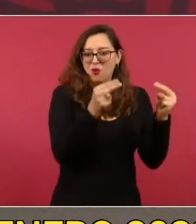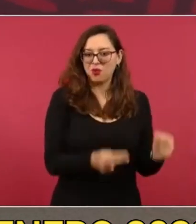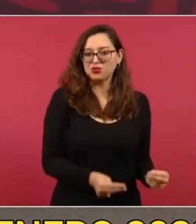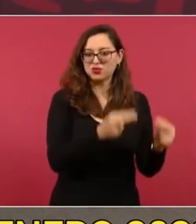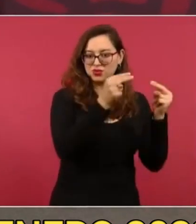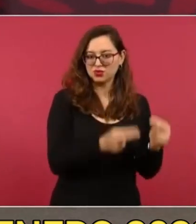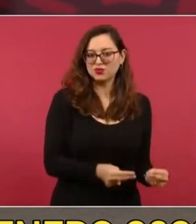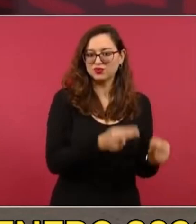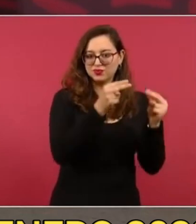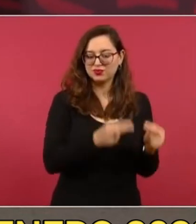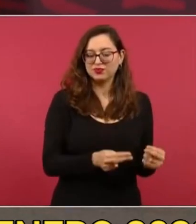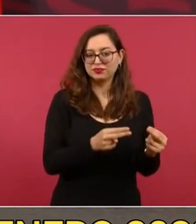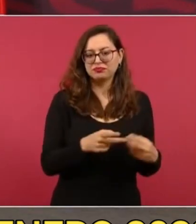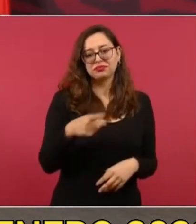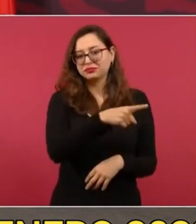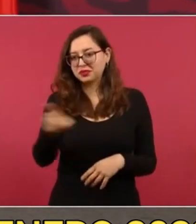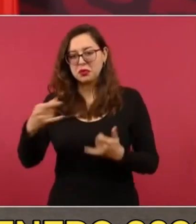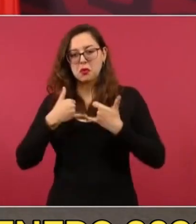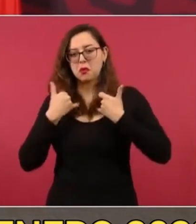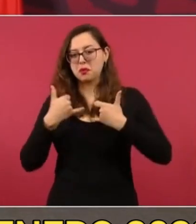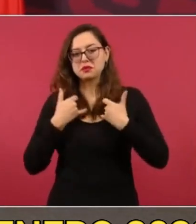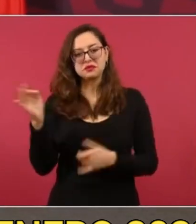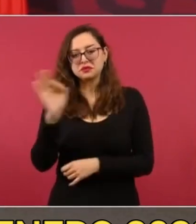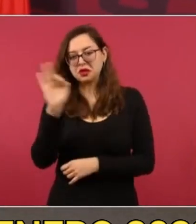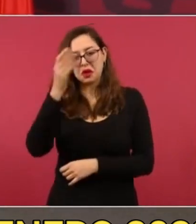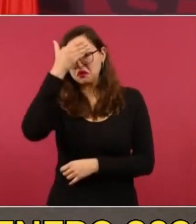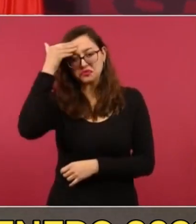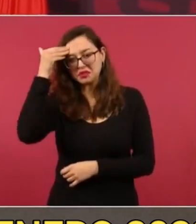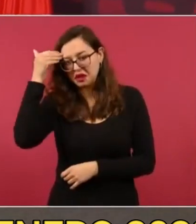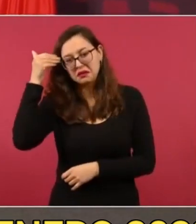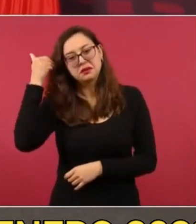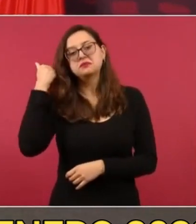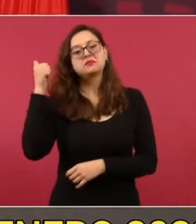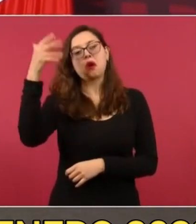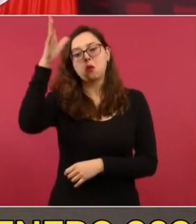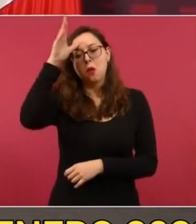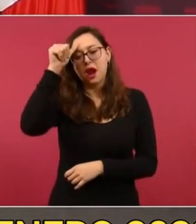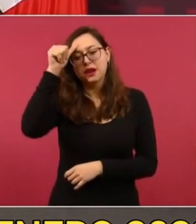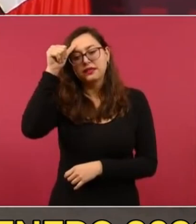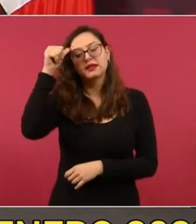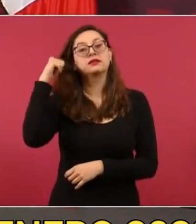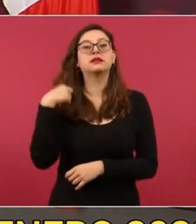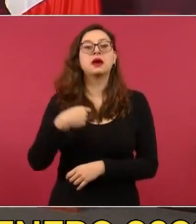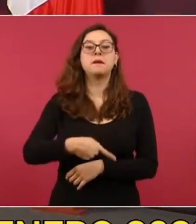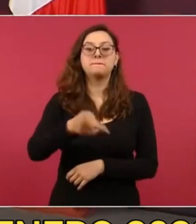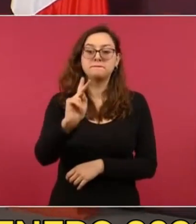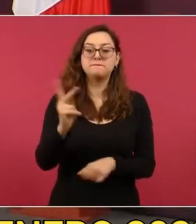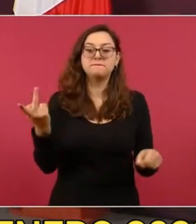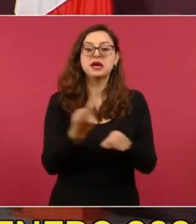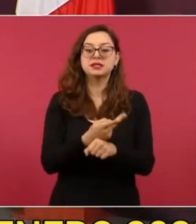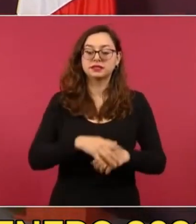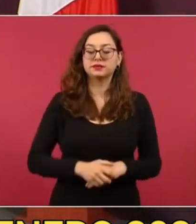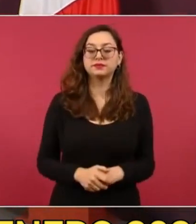Ustedes porque son jóvenes, pero cuando iban a vender las empresas